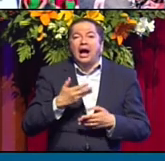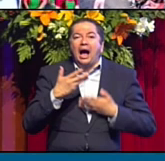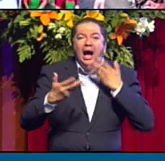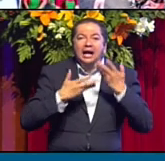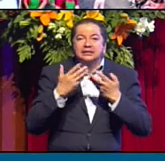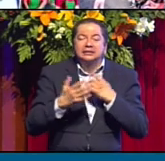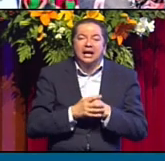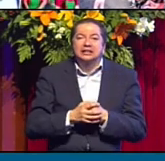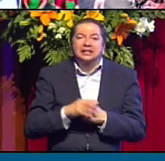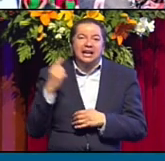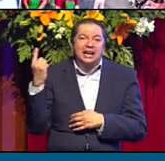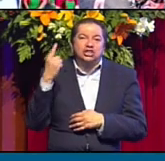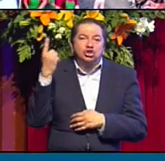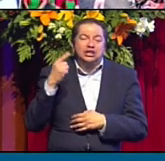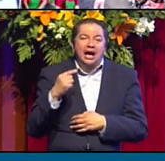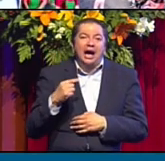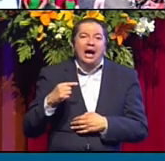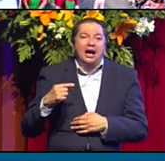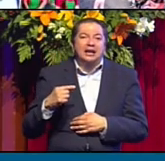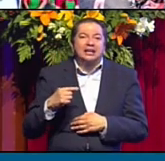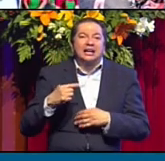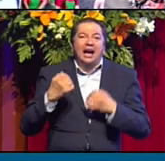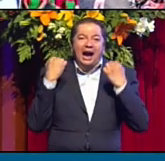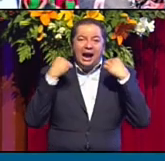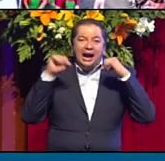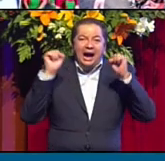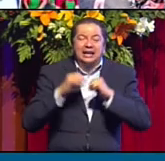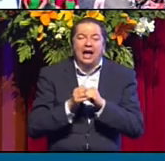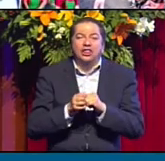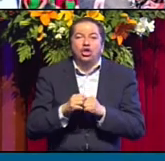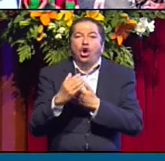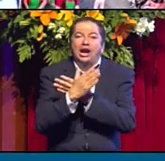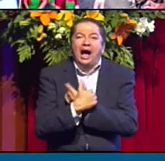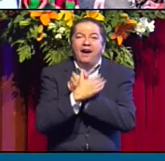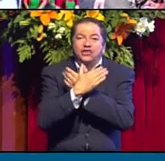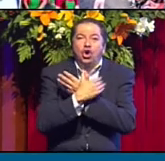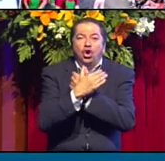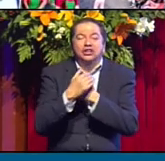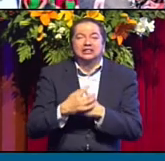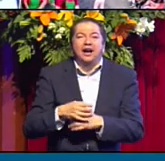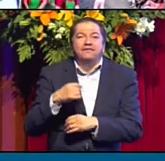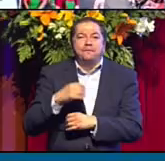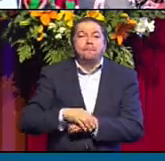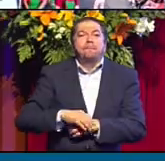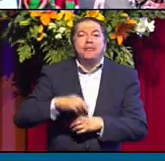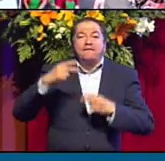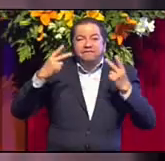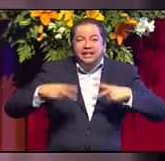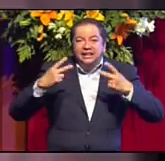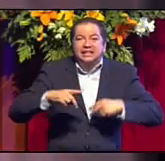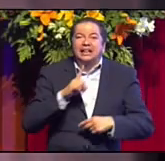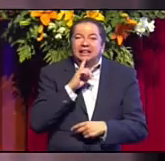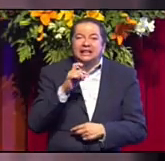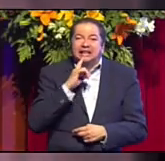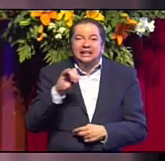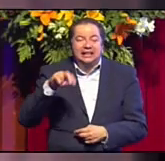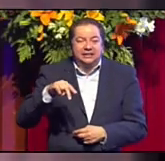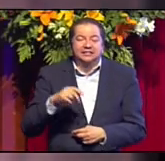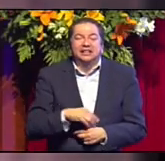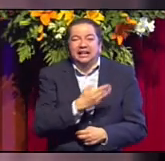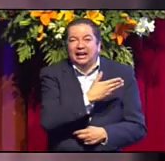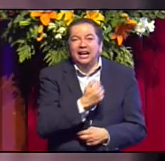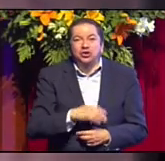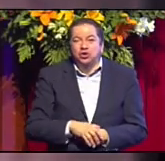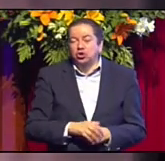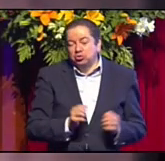ganador de Gaviota, de la etapa folclórica de Viña del Mar. Bueno, ahí el Titín con todo su talento y con toda su